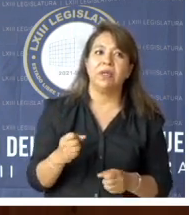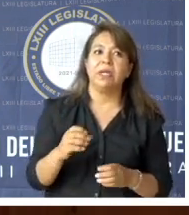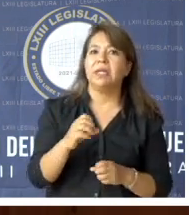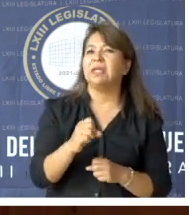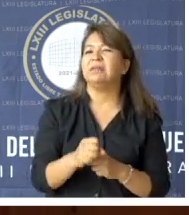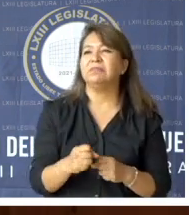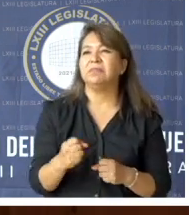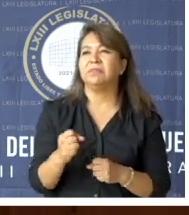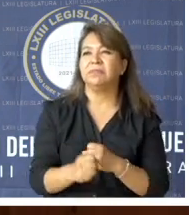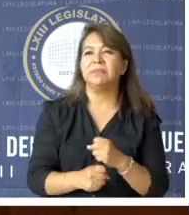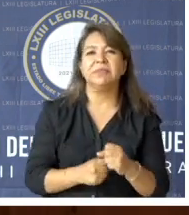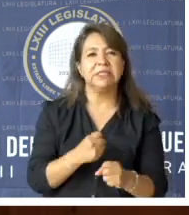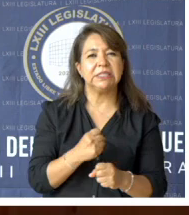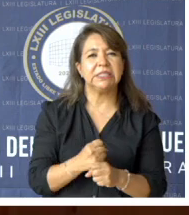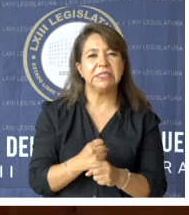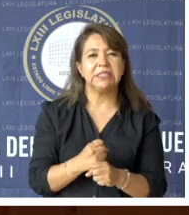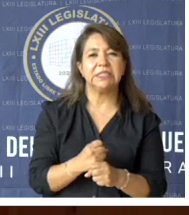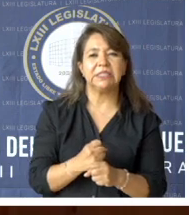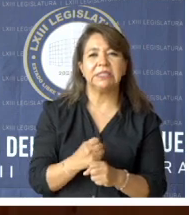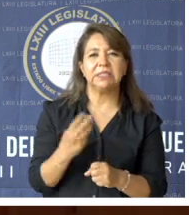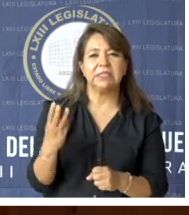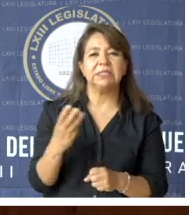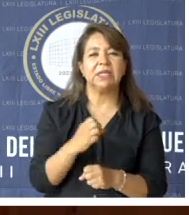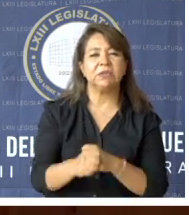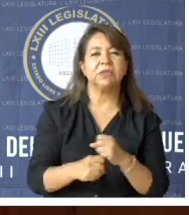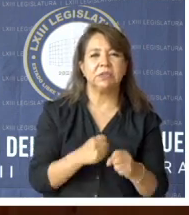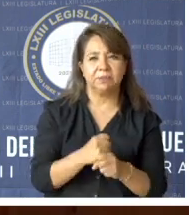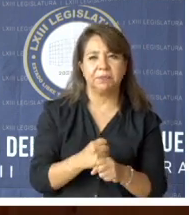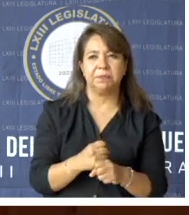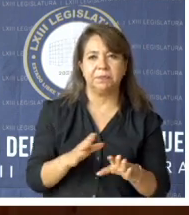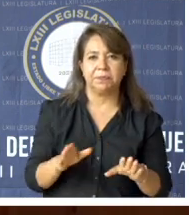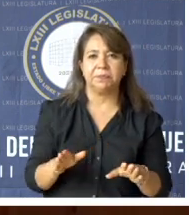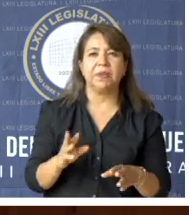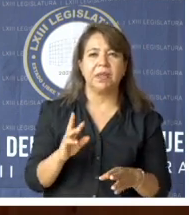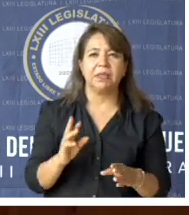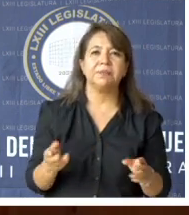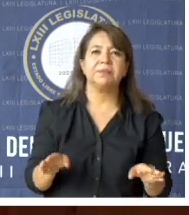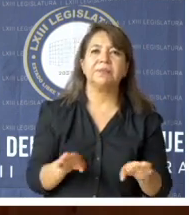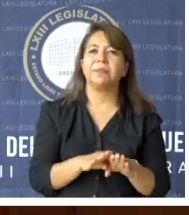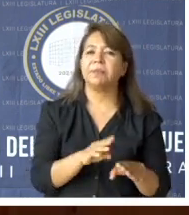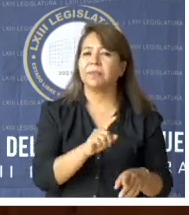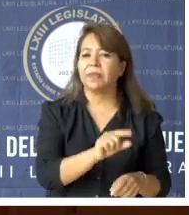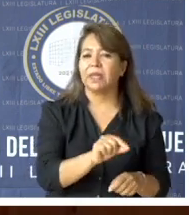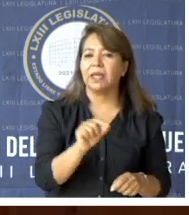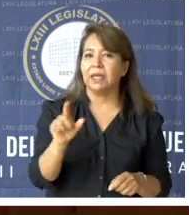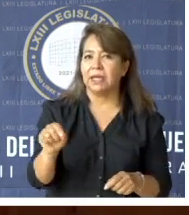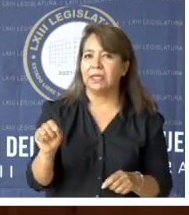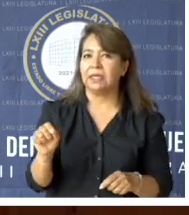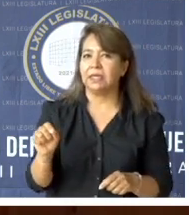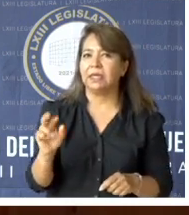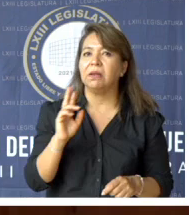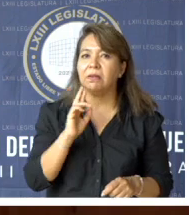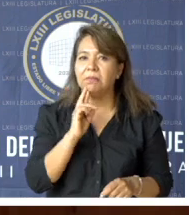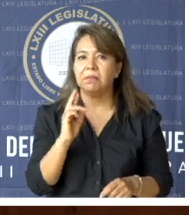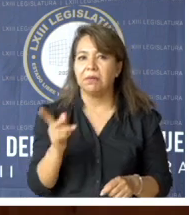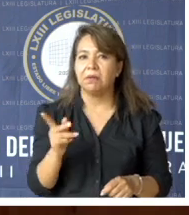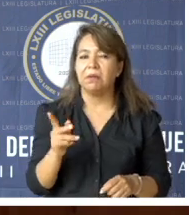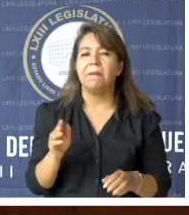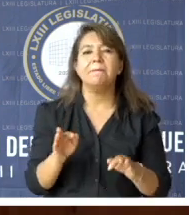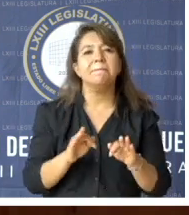resulte más favorable al trabajador. Es necesario, sin duda, cambiar la cultura